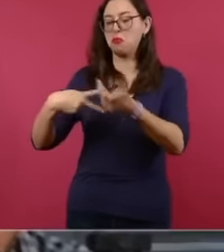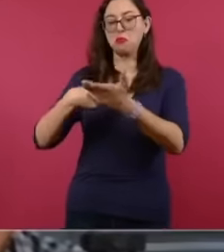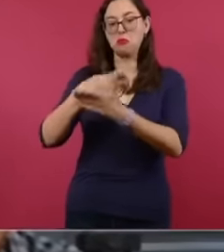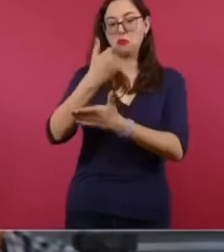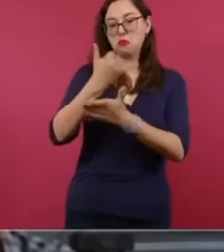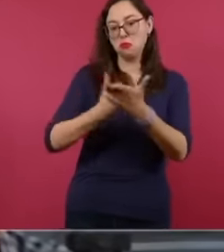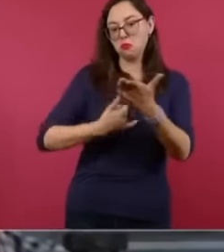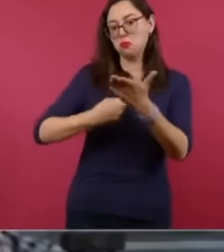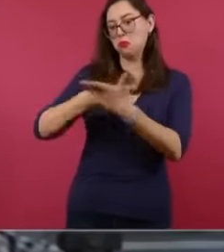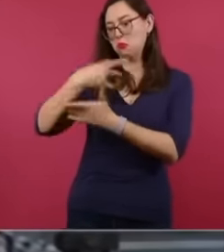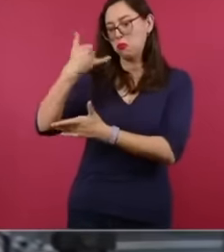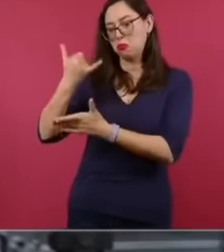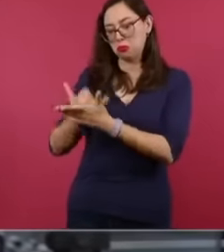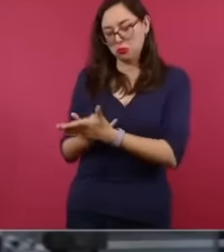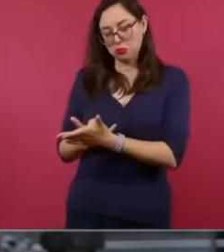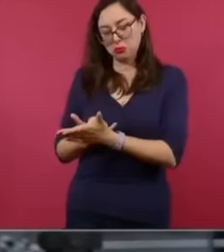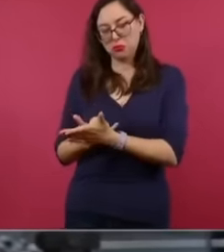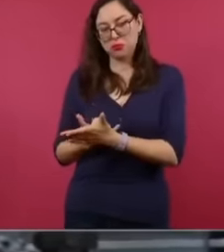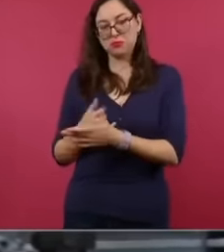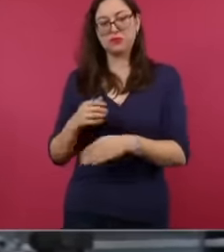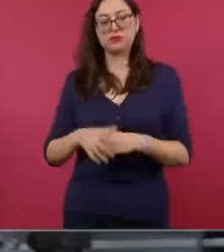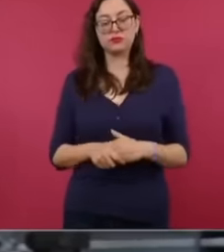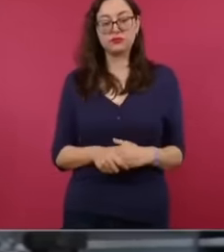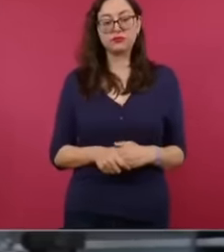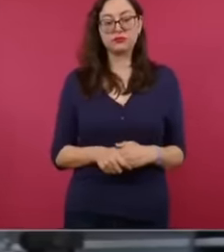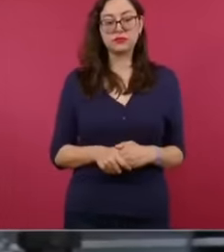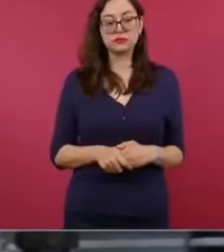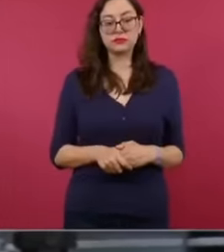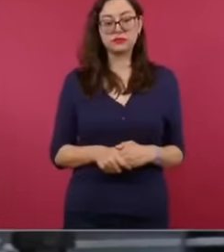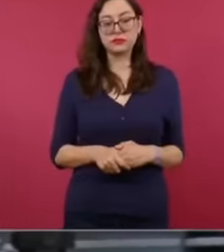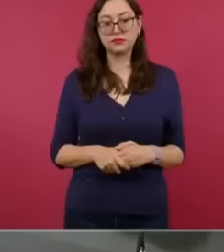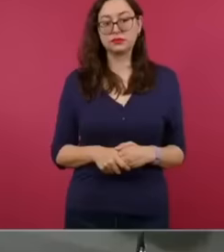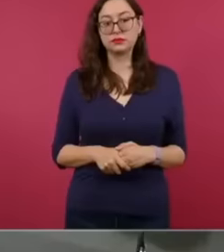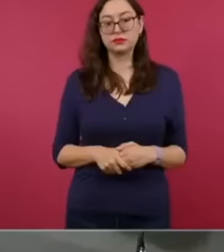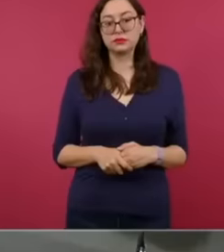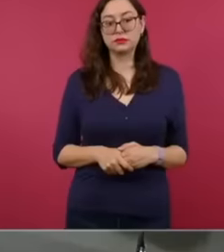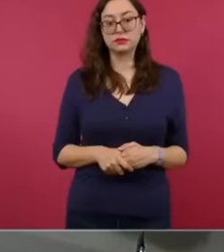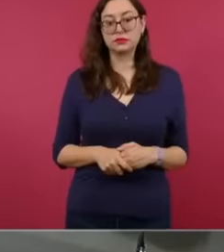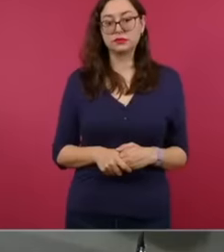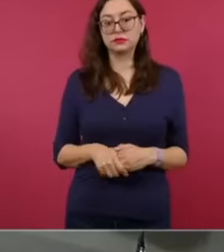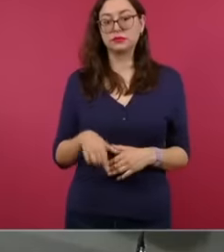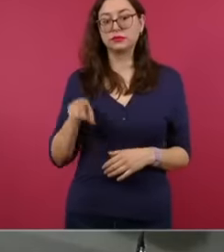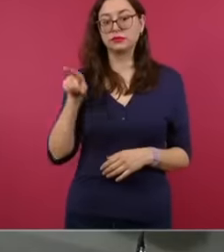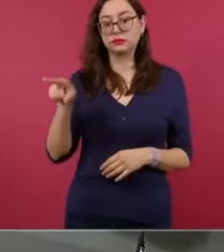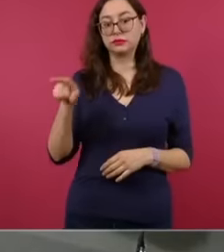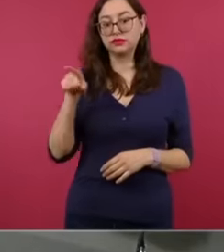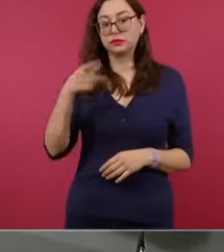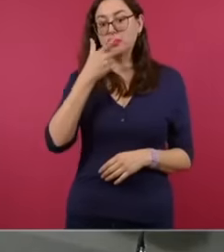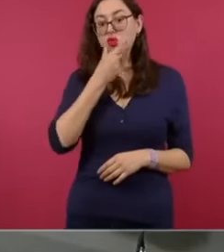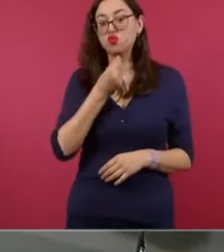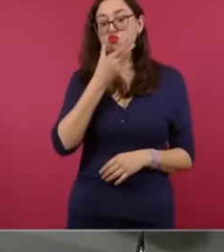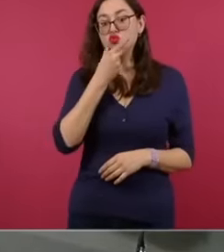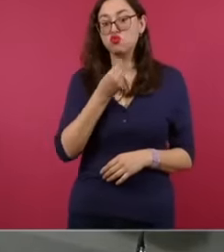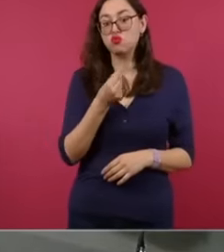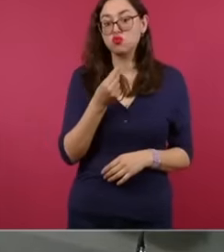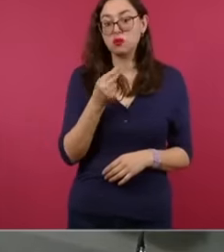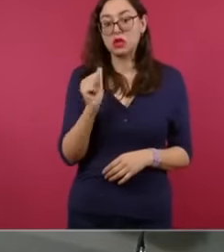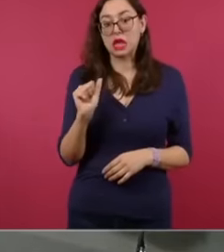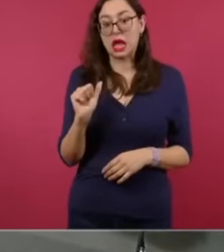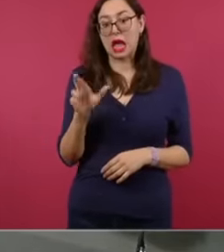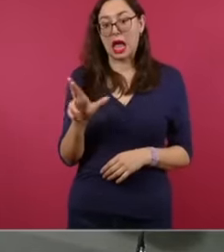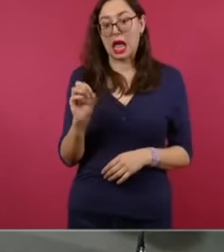dinero. Este muchacho que tiene que ver mucho, Aro, se llama,